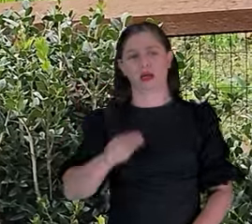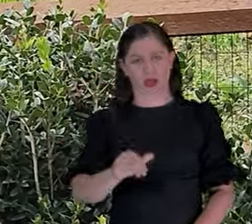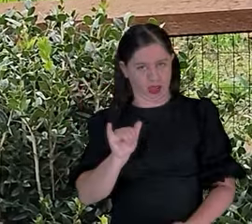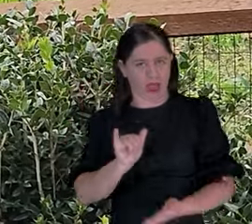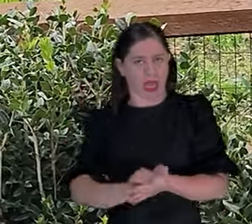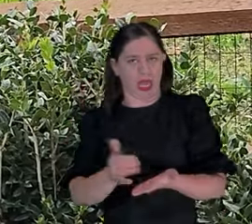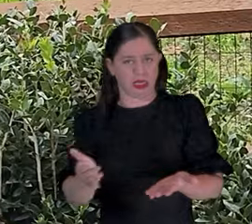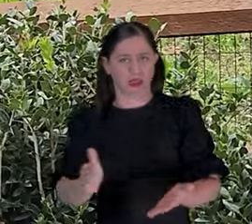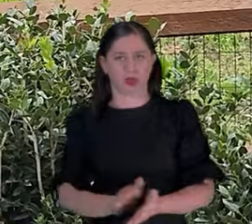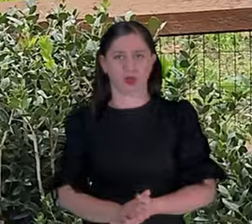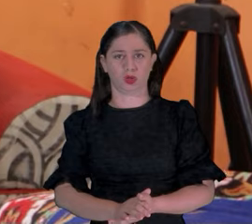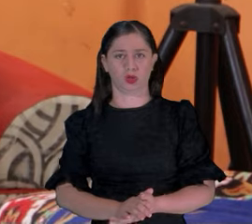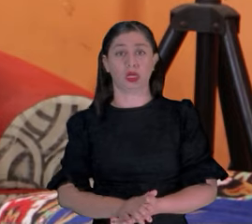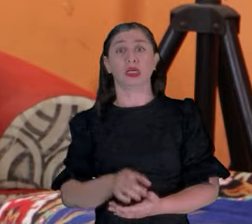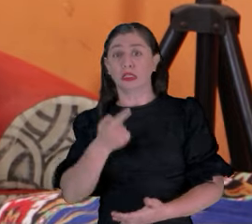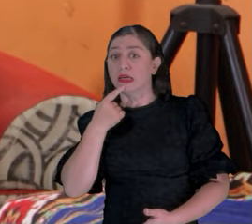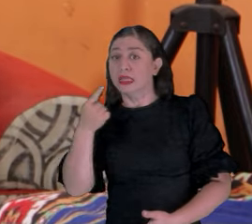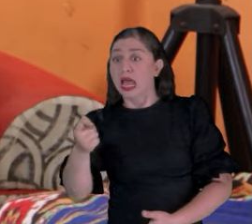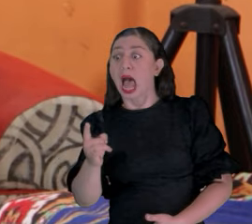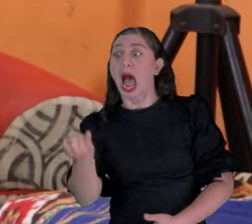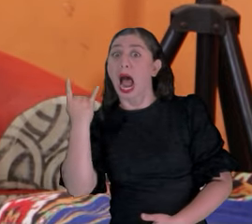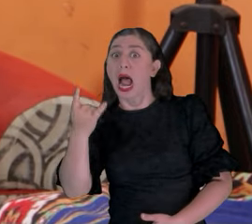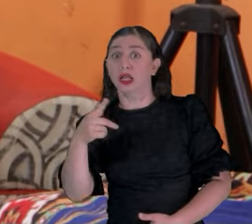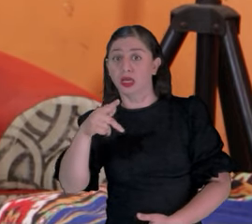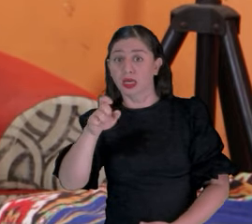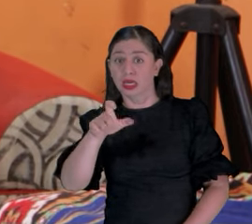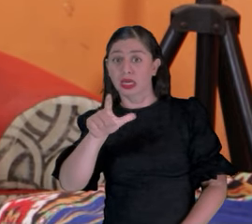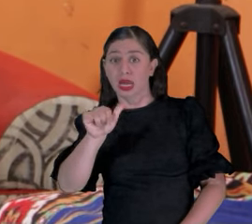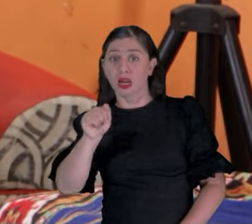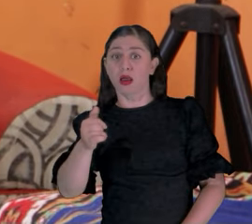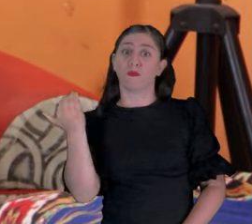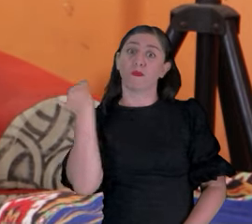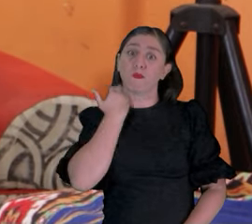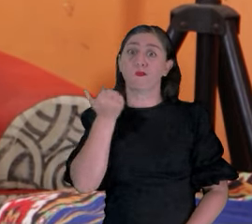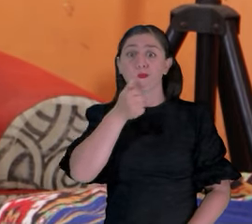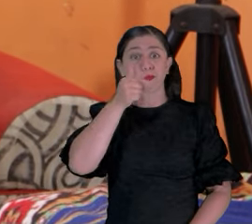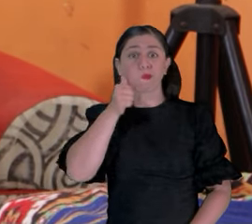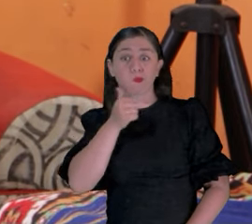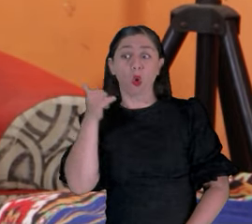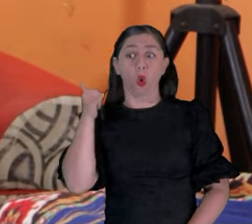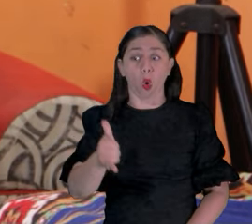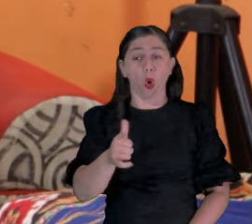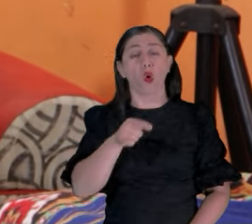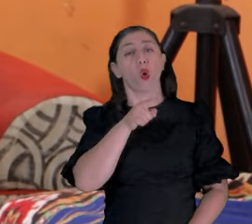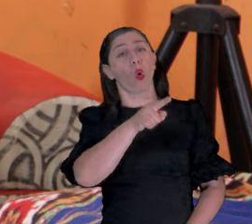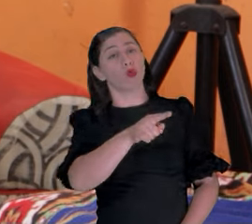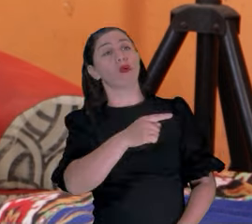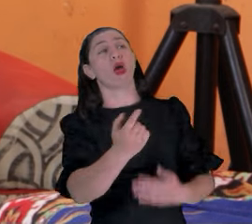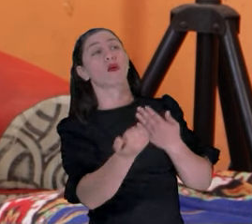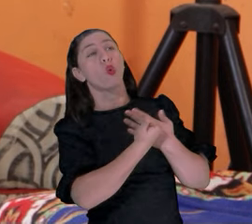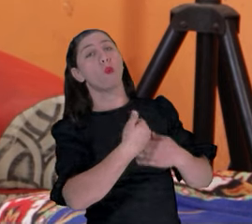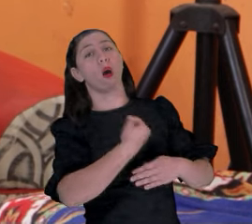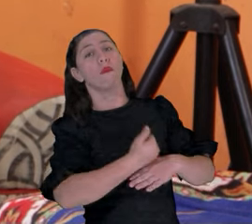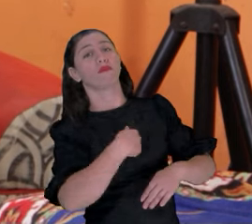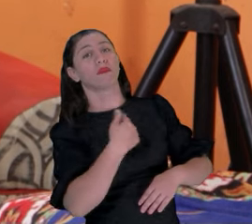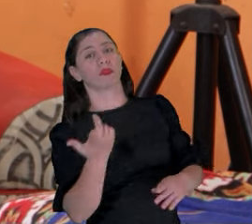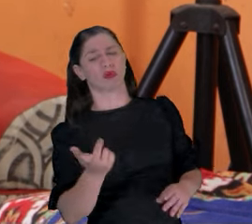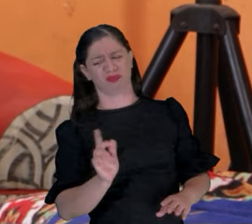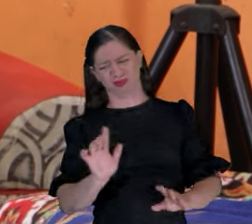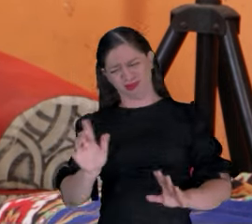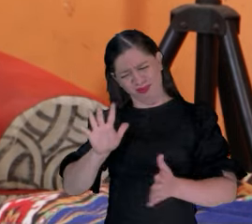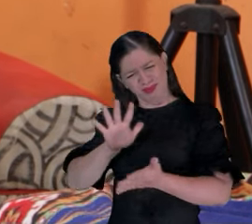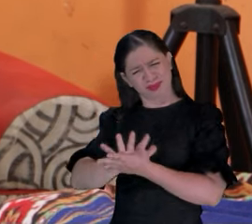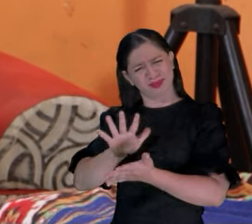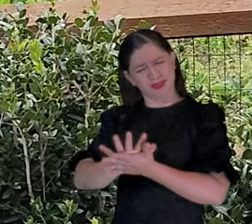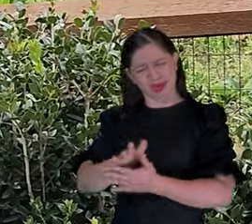Ah, ya, ya, era eso. Eso era. Pero yo te digo a vos porque si a Kelly me le llega a pasar algo, la llegan embarazada o violada por ahí, vos